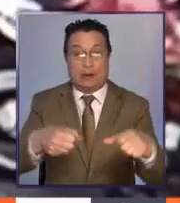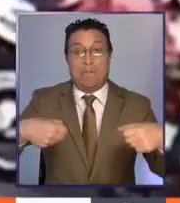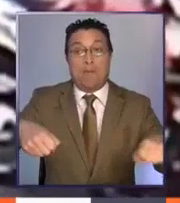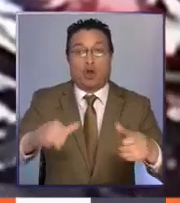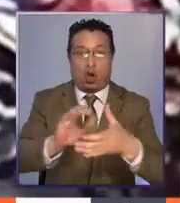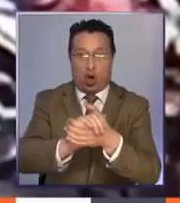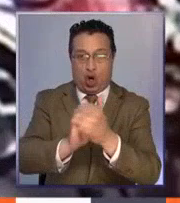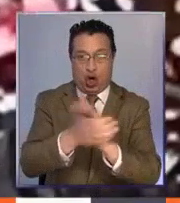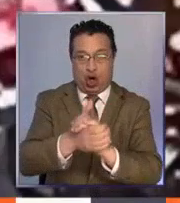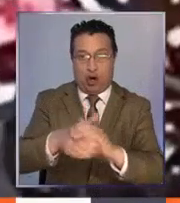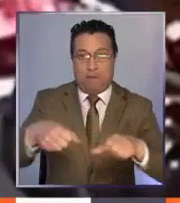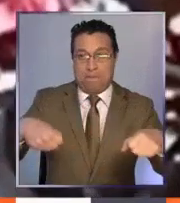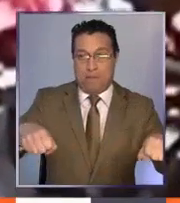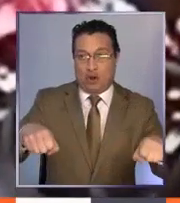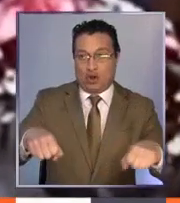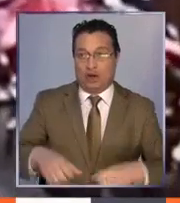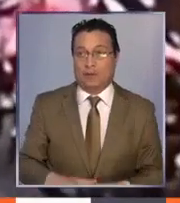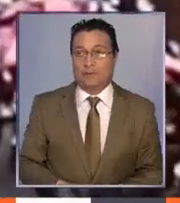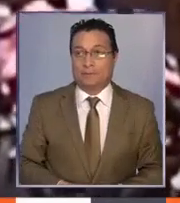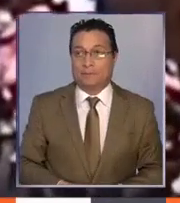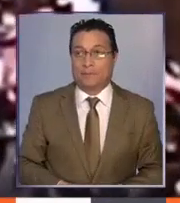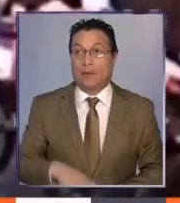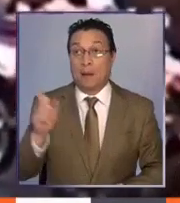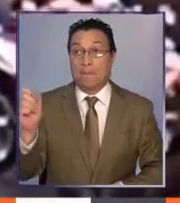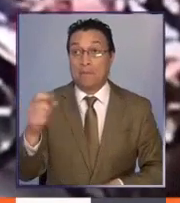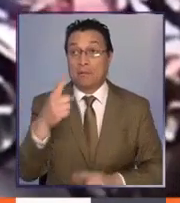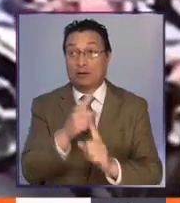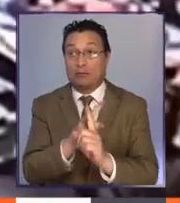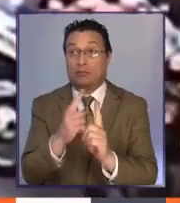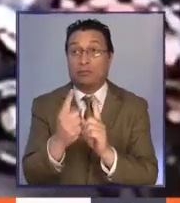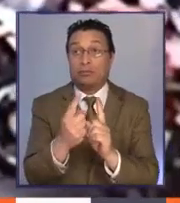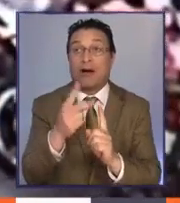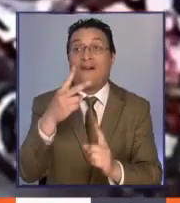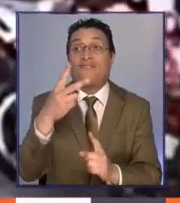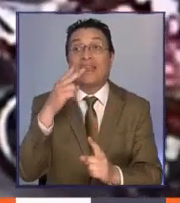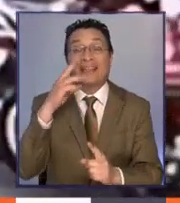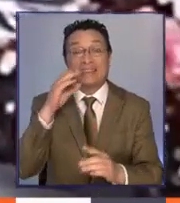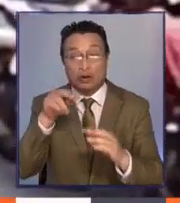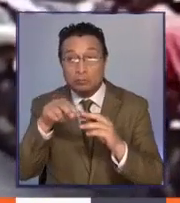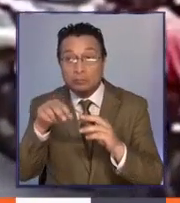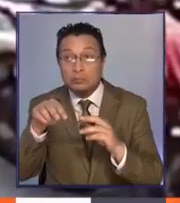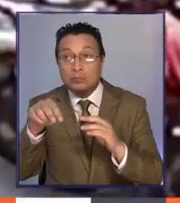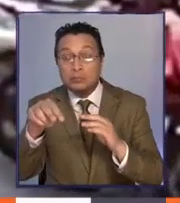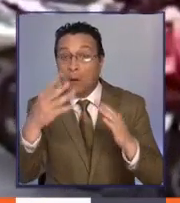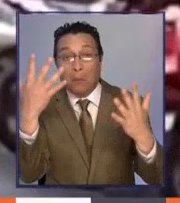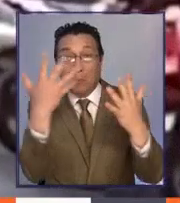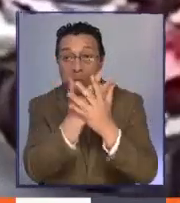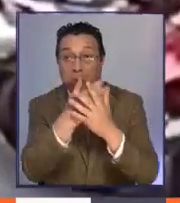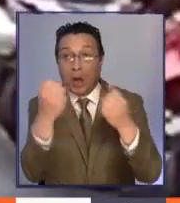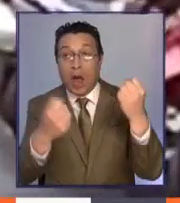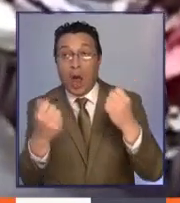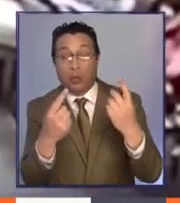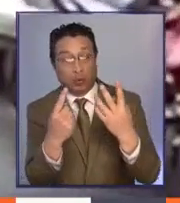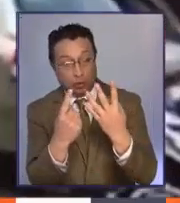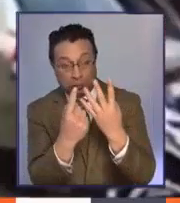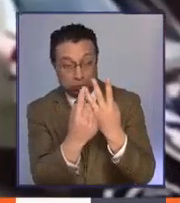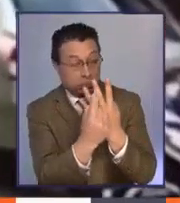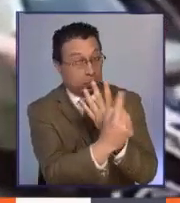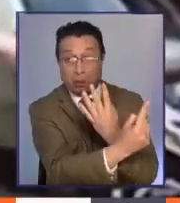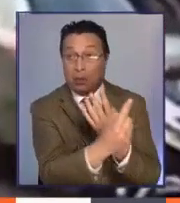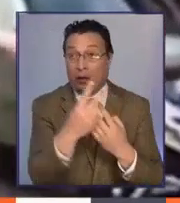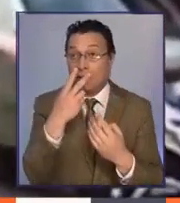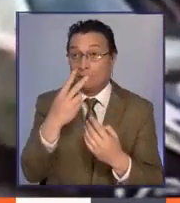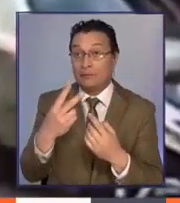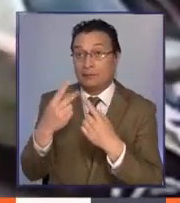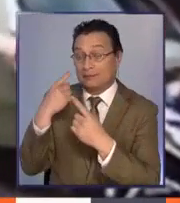moto. El primero se cruza con un par de vecinos y sigue hasta que se pierde de vista por los autos y letreros. Solo